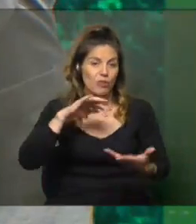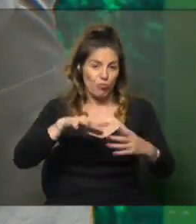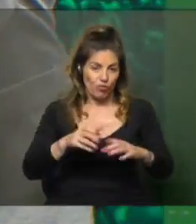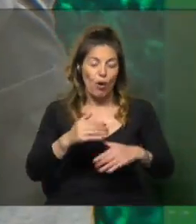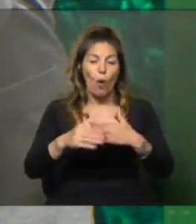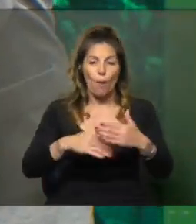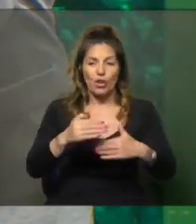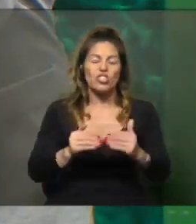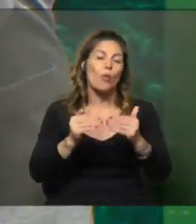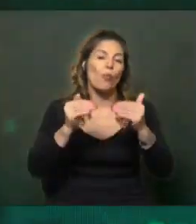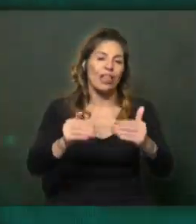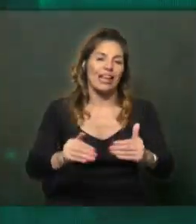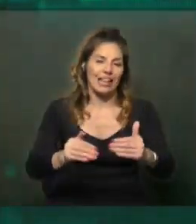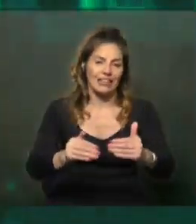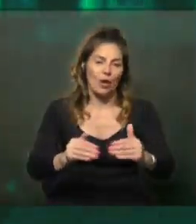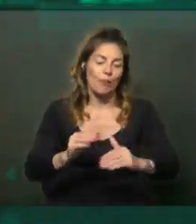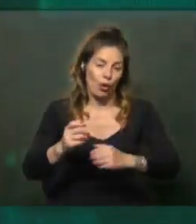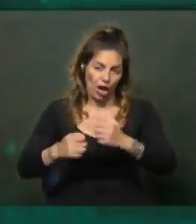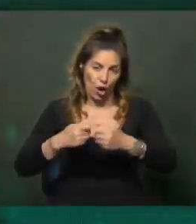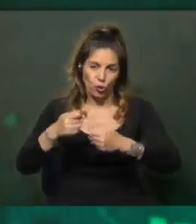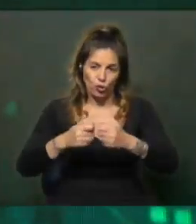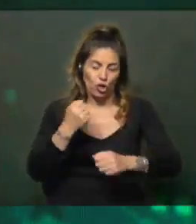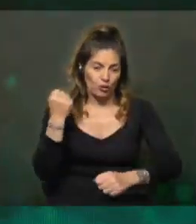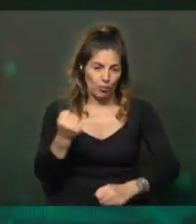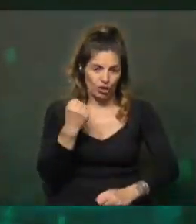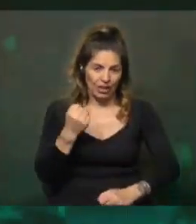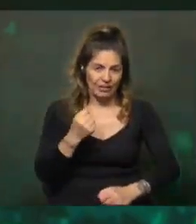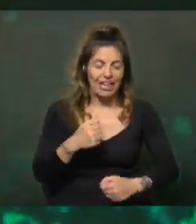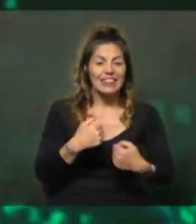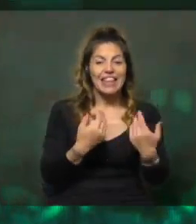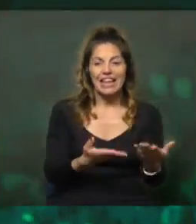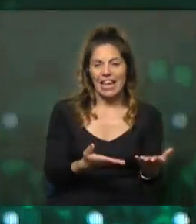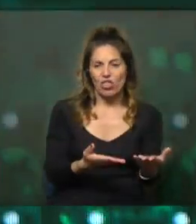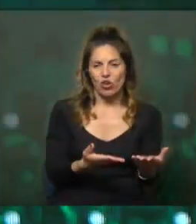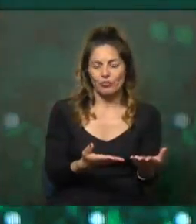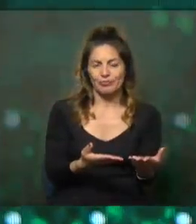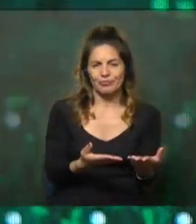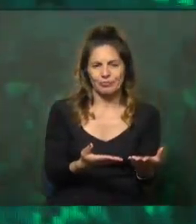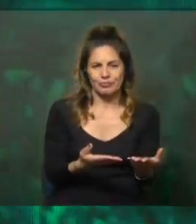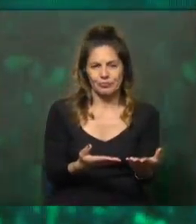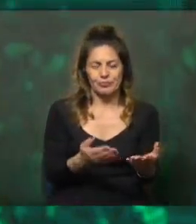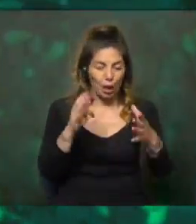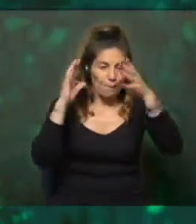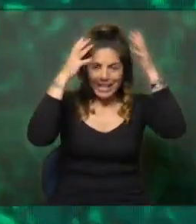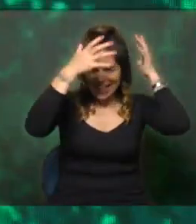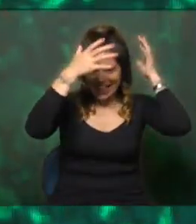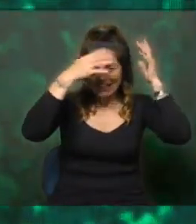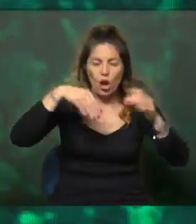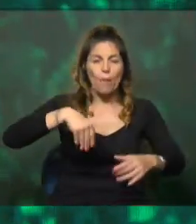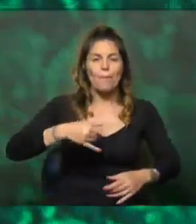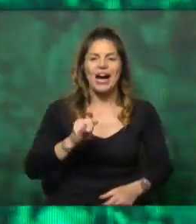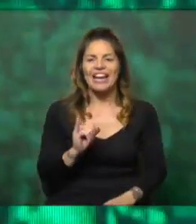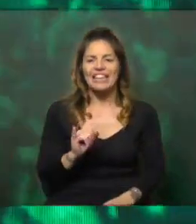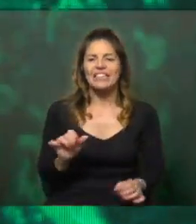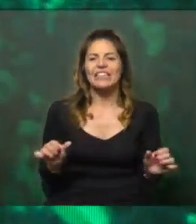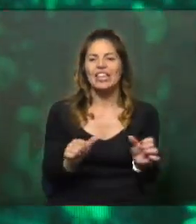proceso por delante un tiempo por delante para una construcción importante del lado de de de Miley macri qué va a